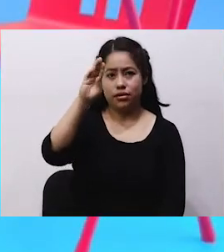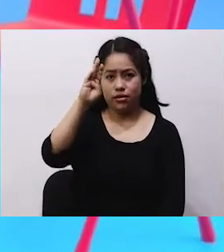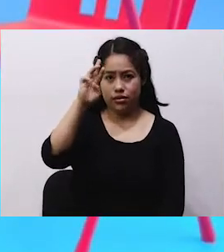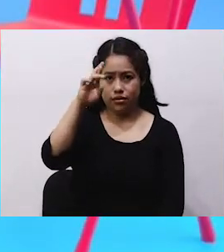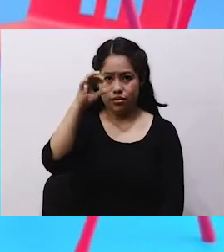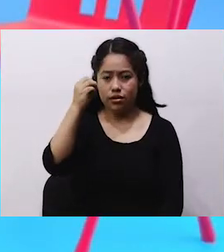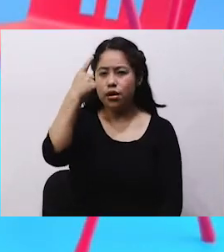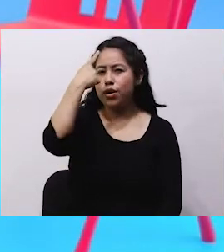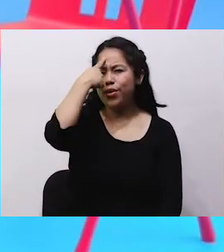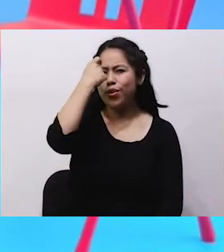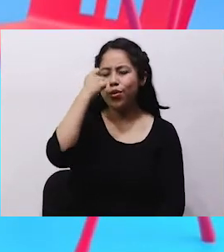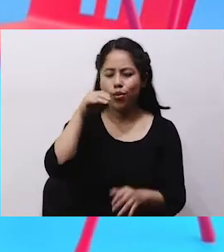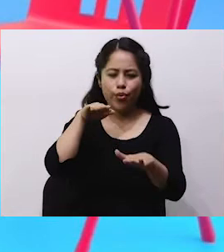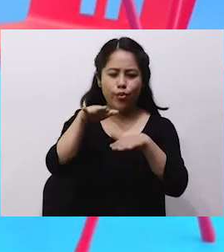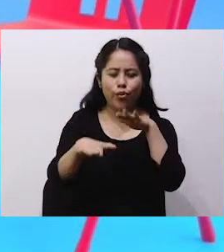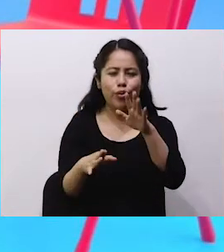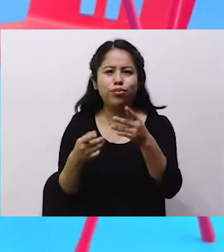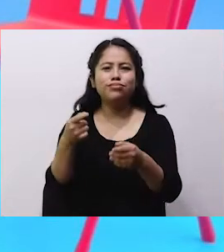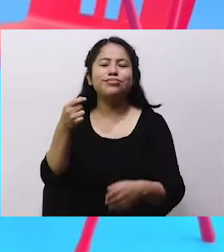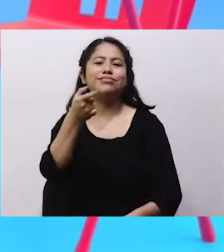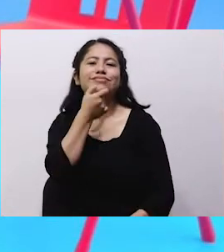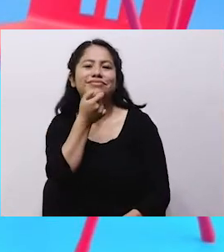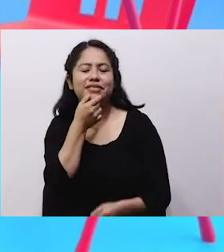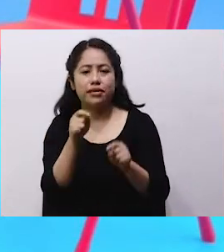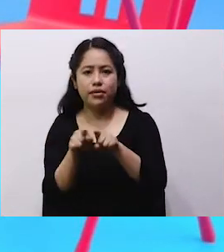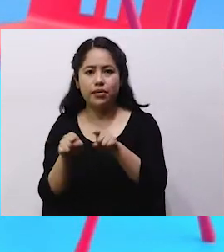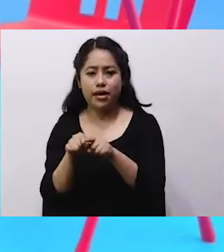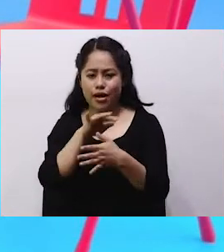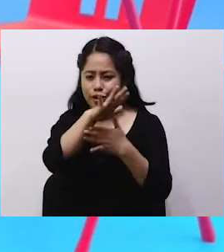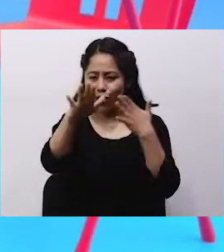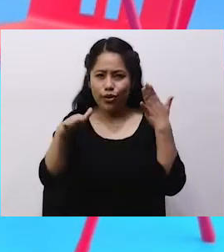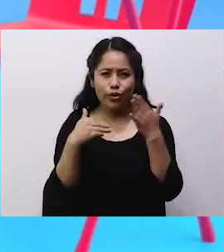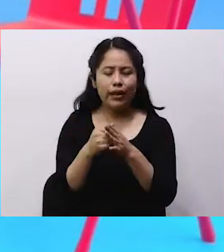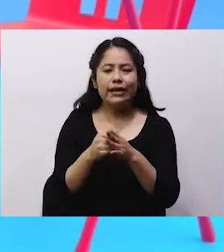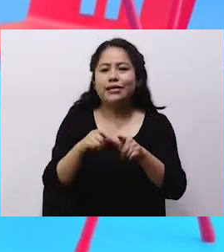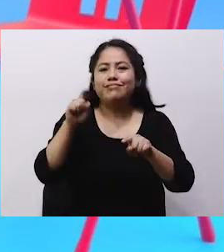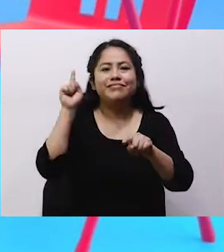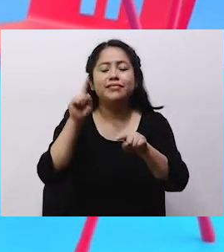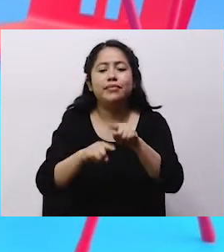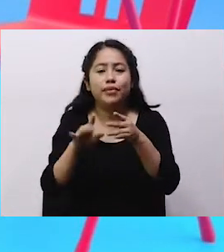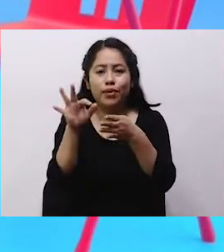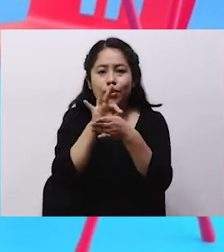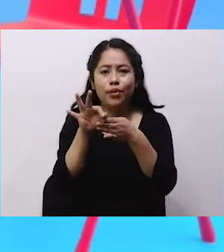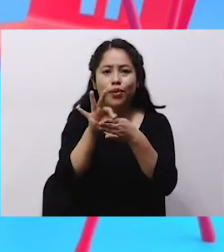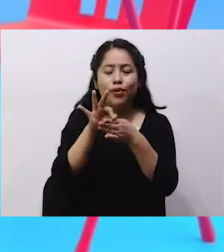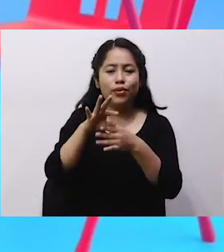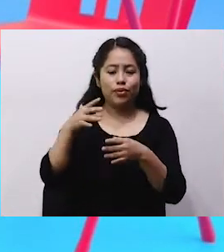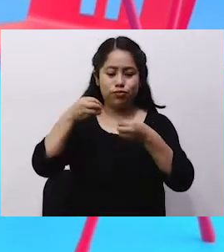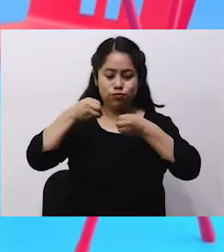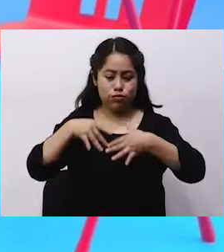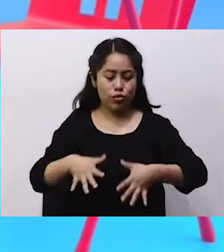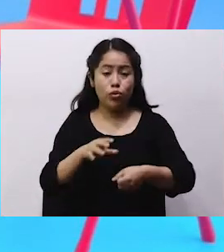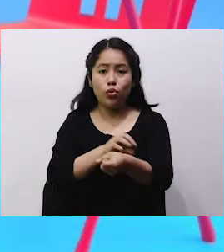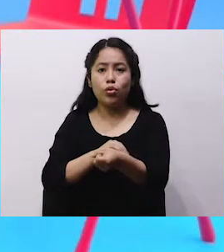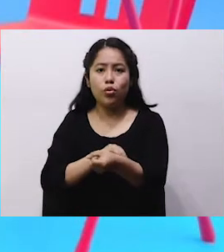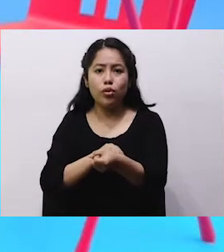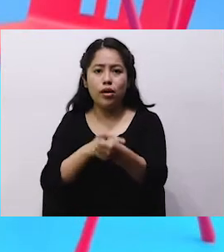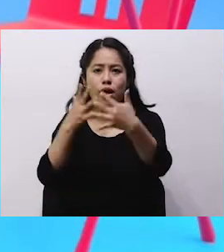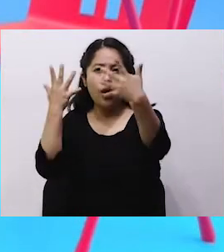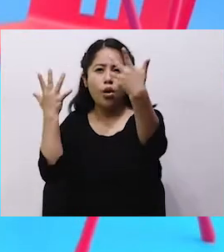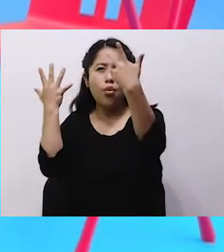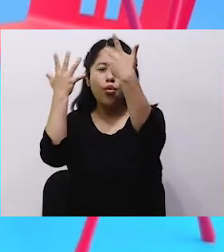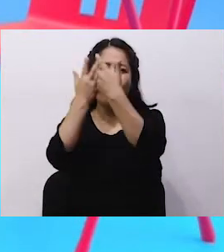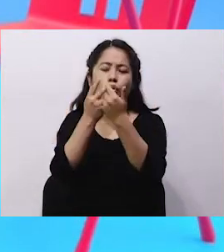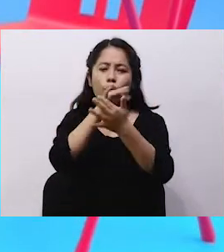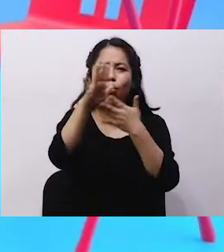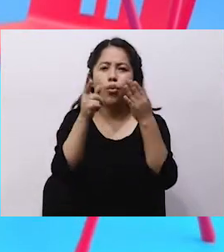memoria, en caminar, en reír, pero no sería posible todas estas funciones si es que el sistema nervioso